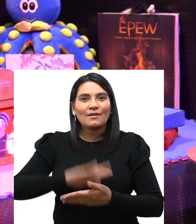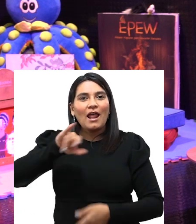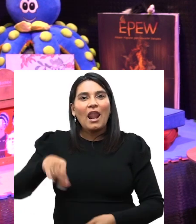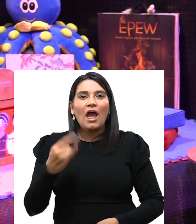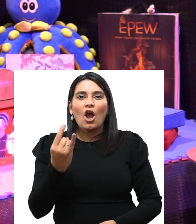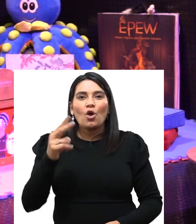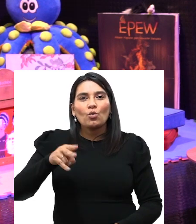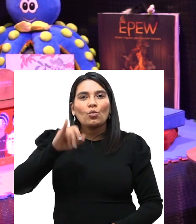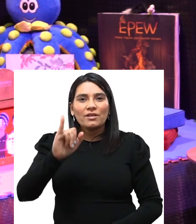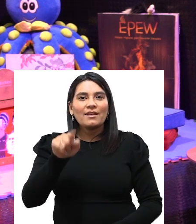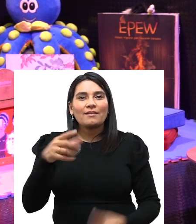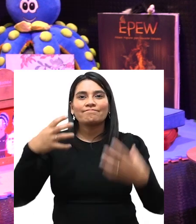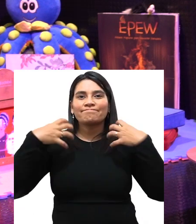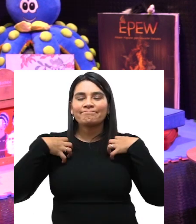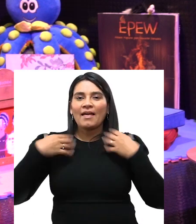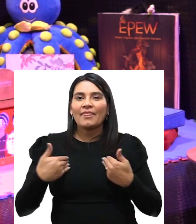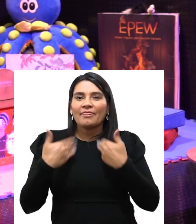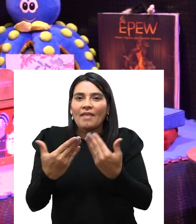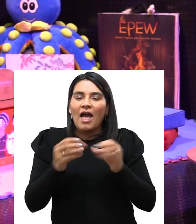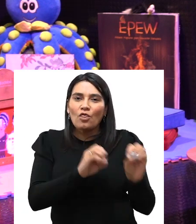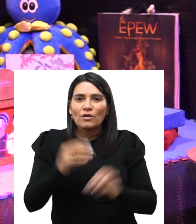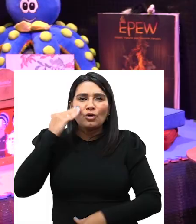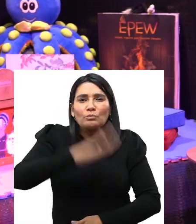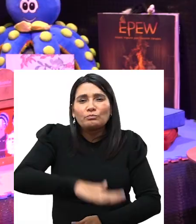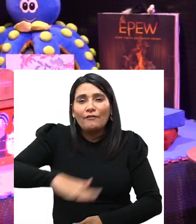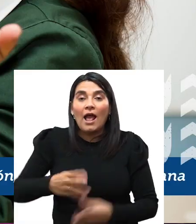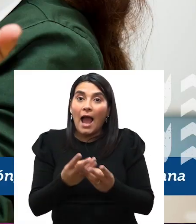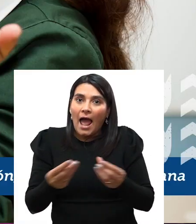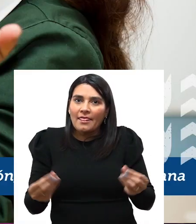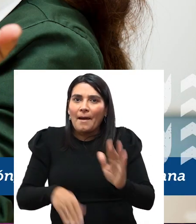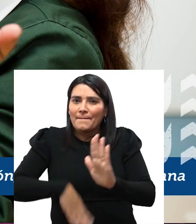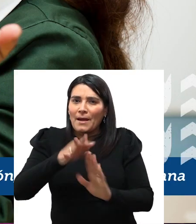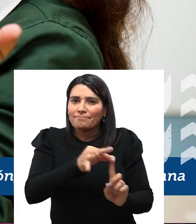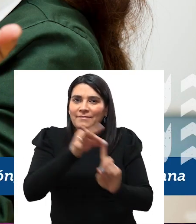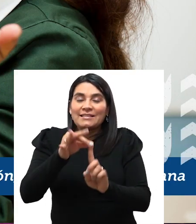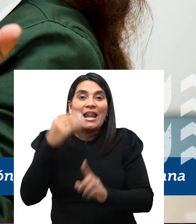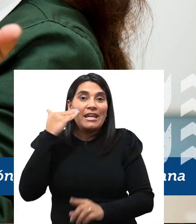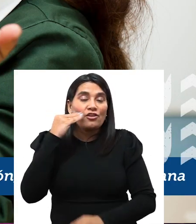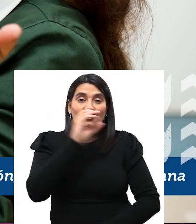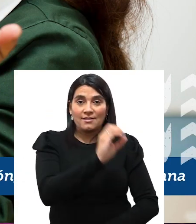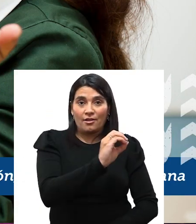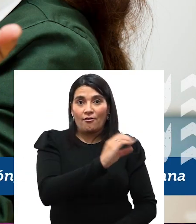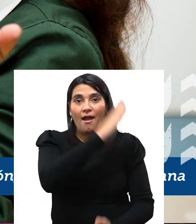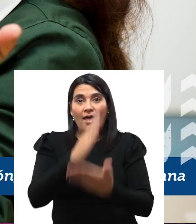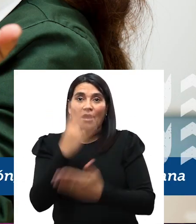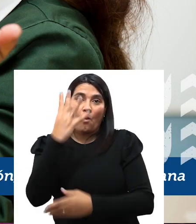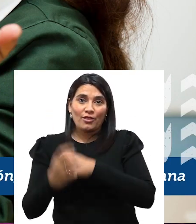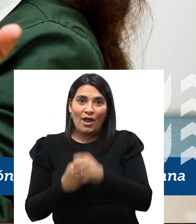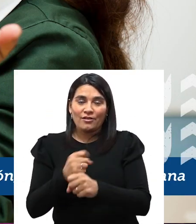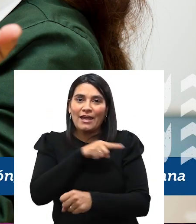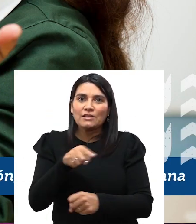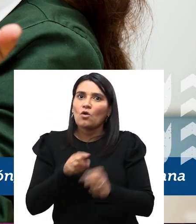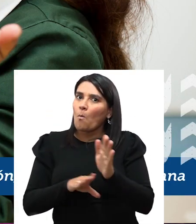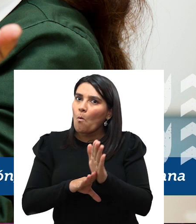tenido la misión de brindar educación parvularia de calidad, preferentemente niños entre 0 y 4 años. Y eso ha sido un progreso,